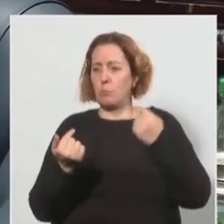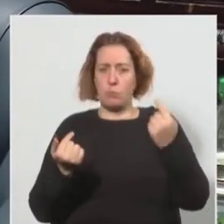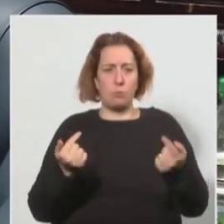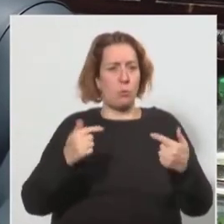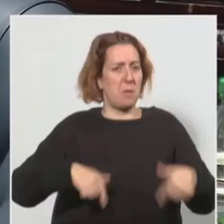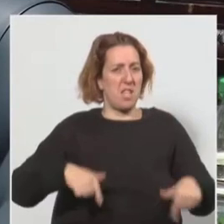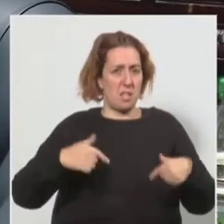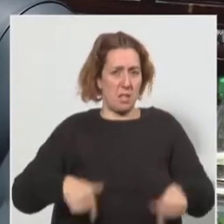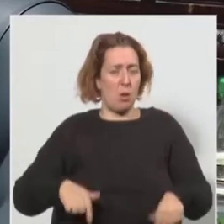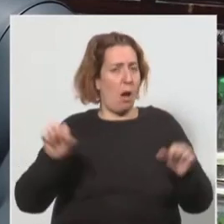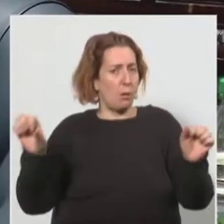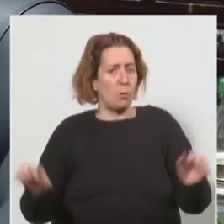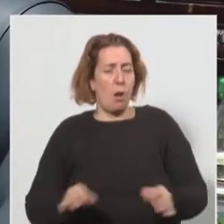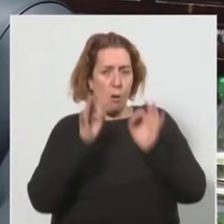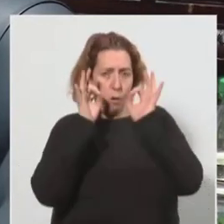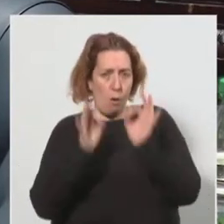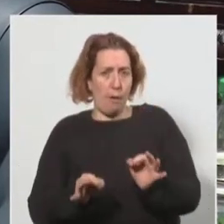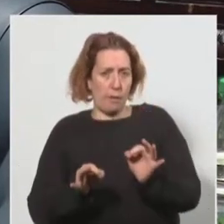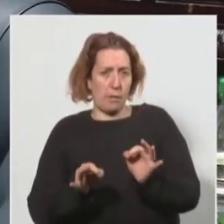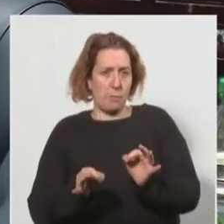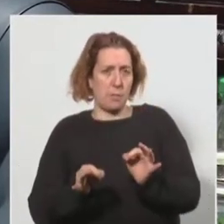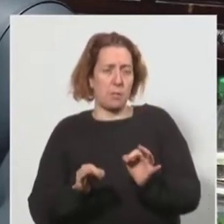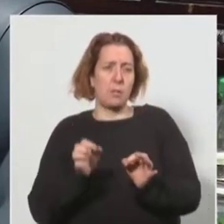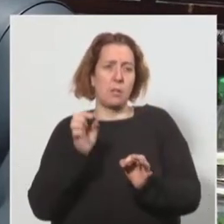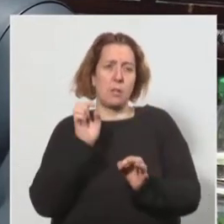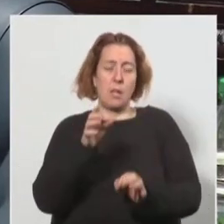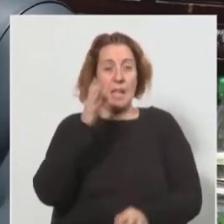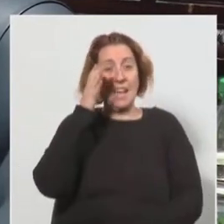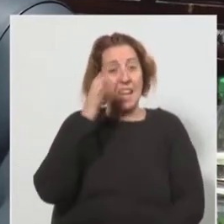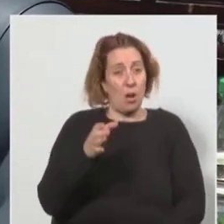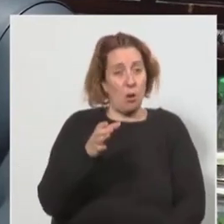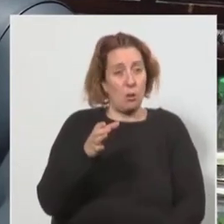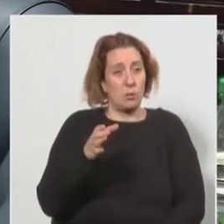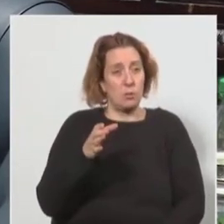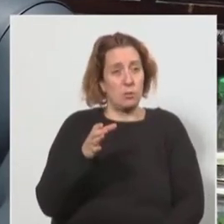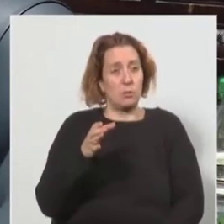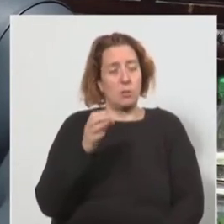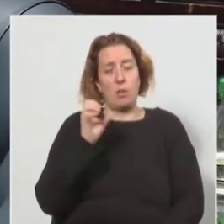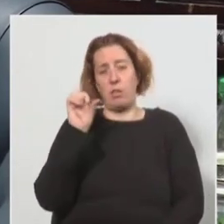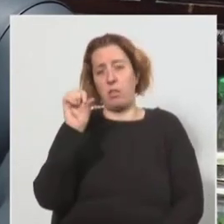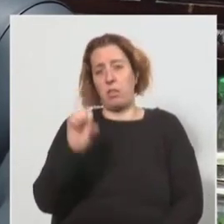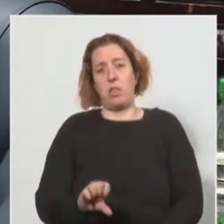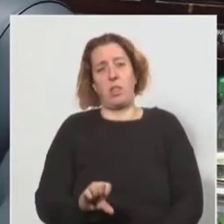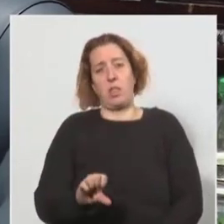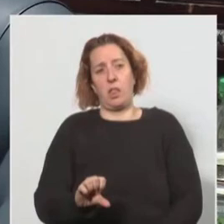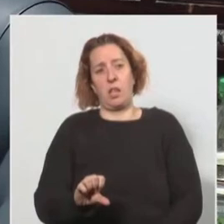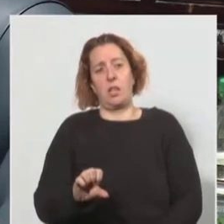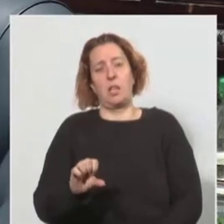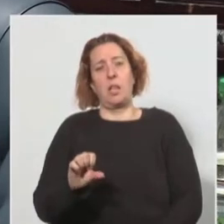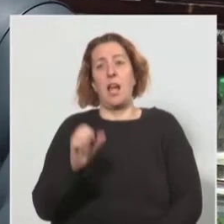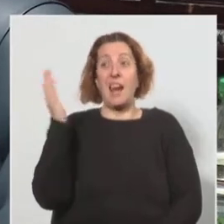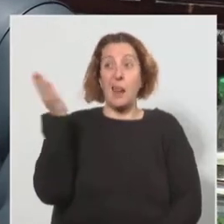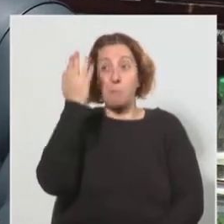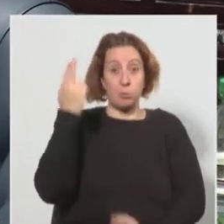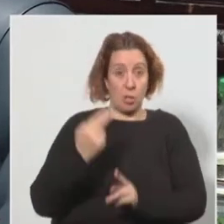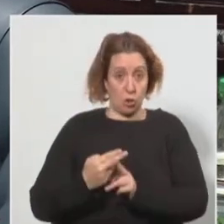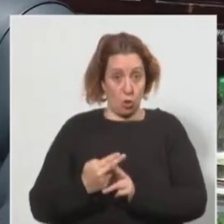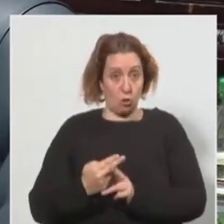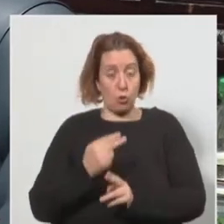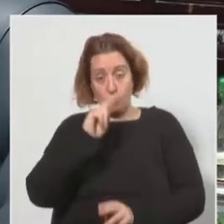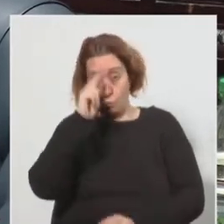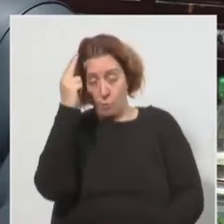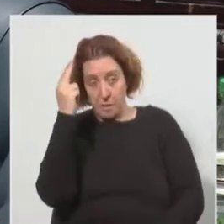ministerio actuaron correctamente, se corre el riesgo de degradar tanto la reputación del